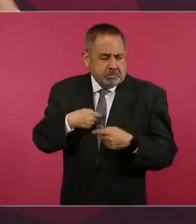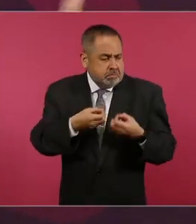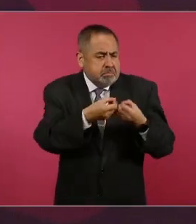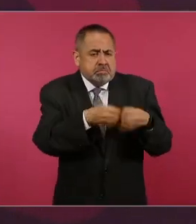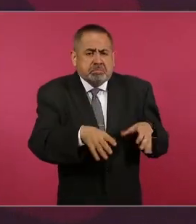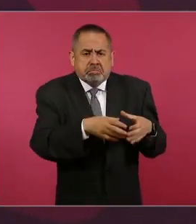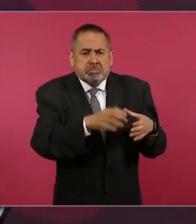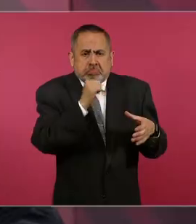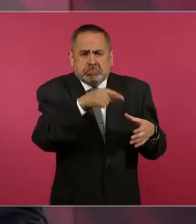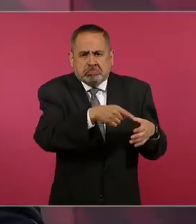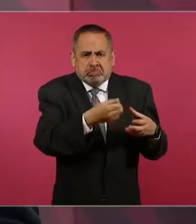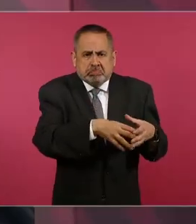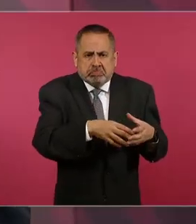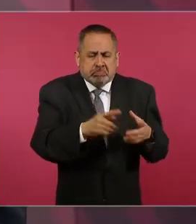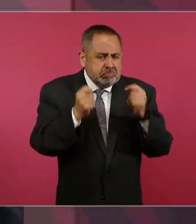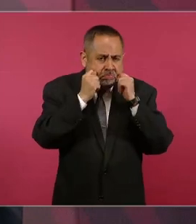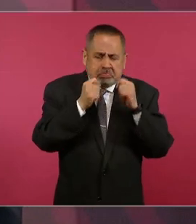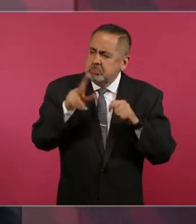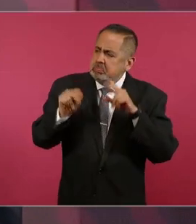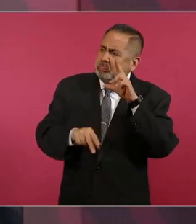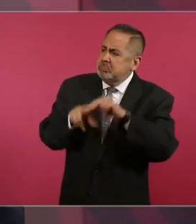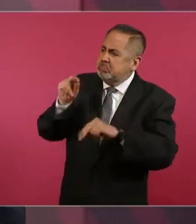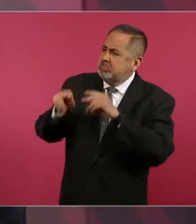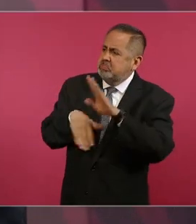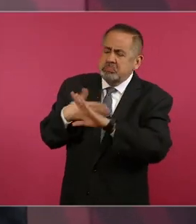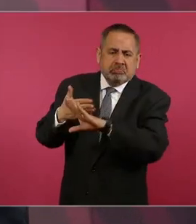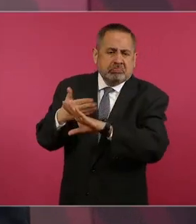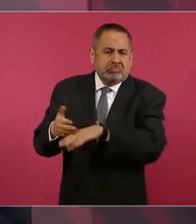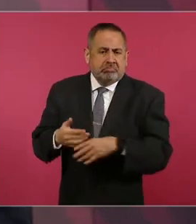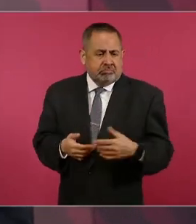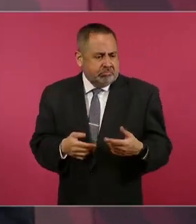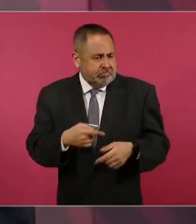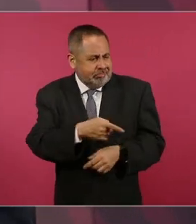de manera directa.